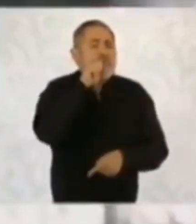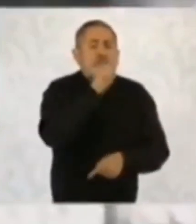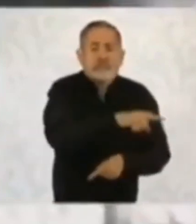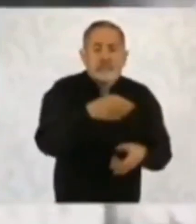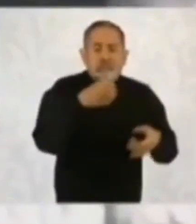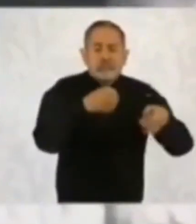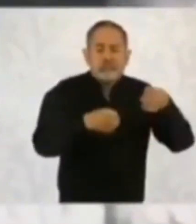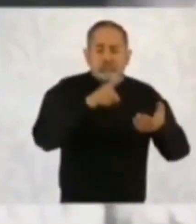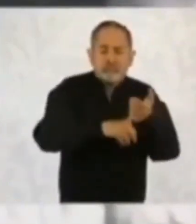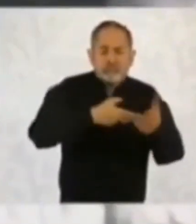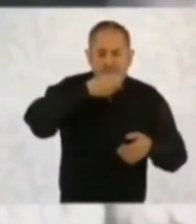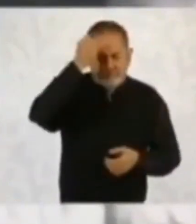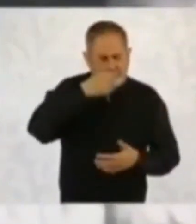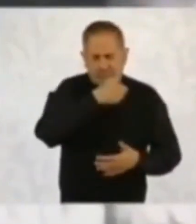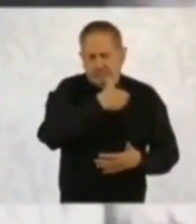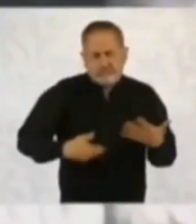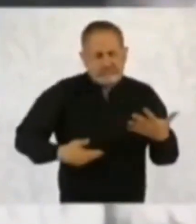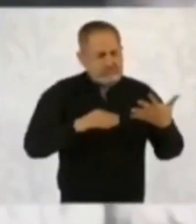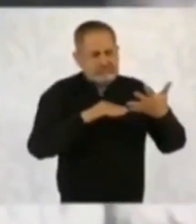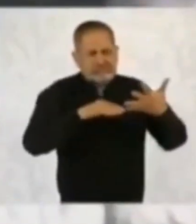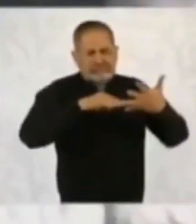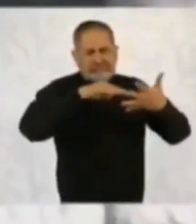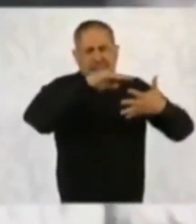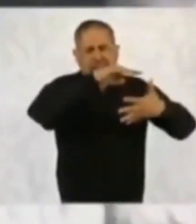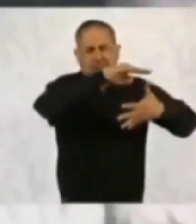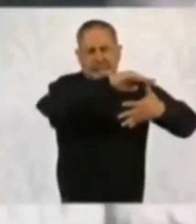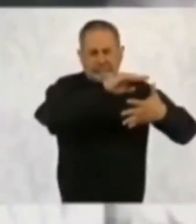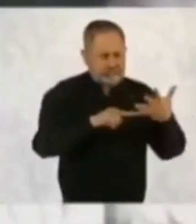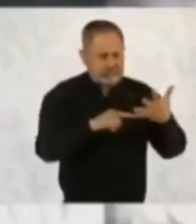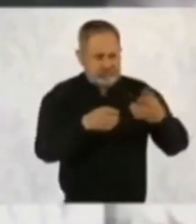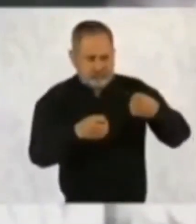jueces, en todas sus jerarquías, desde el juez hasta el